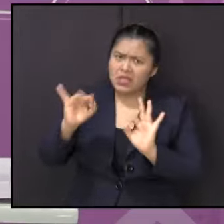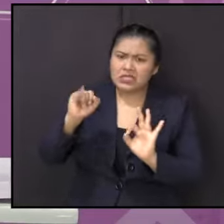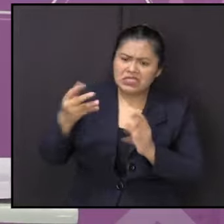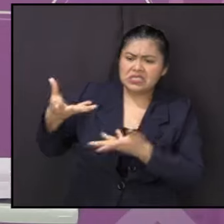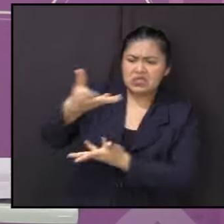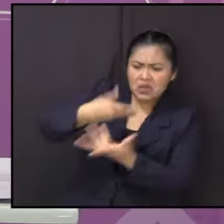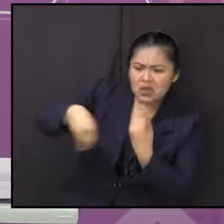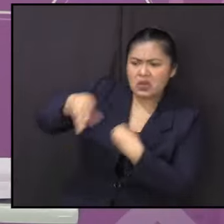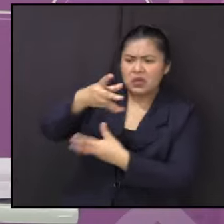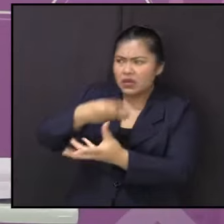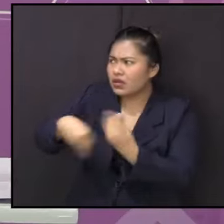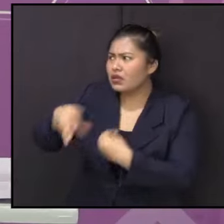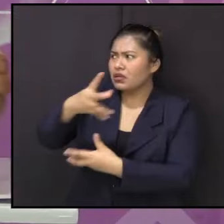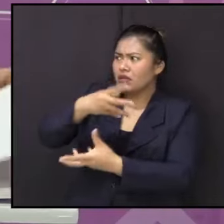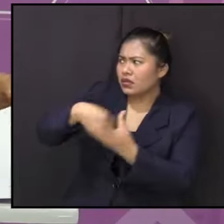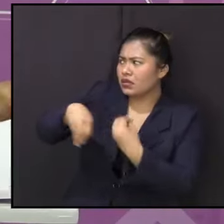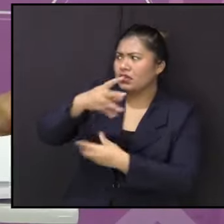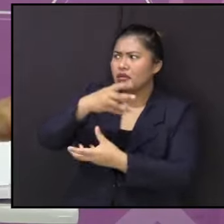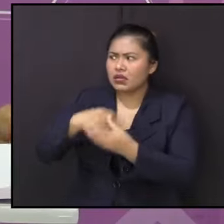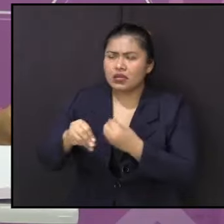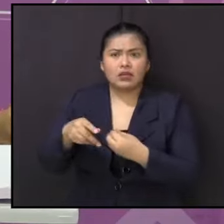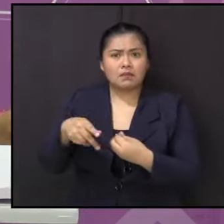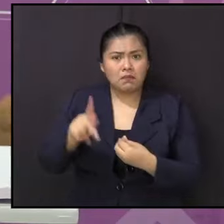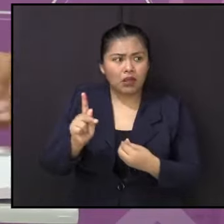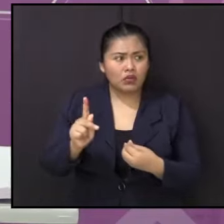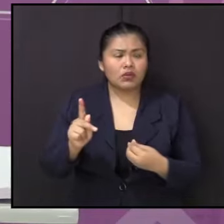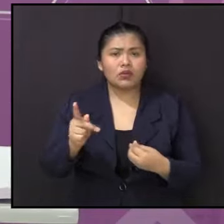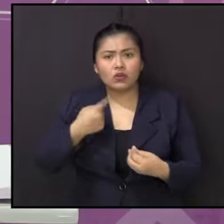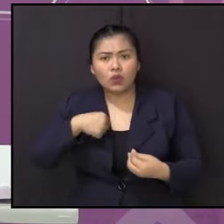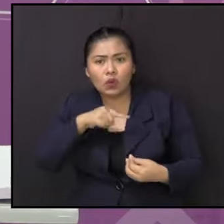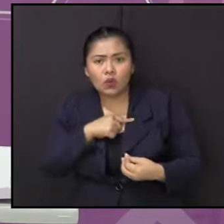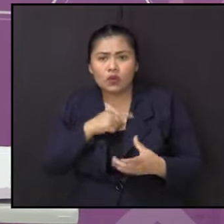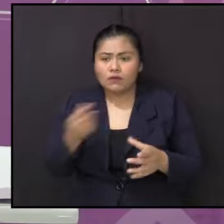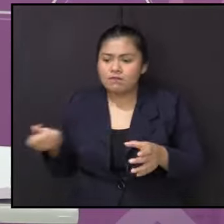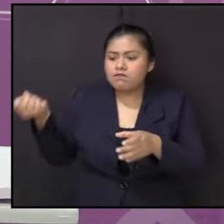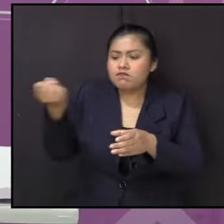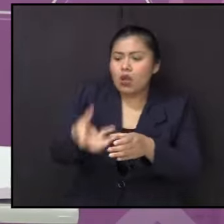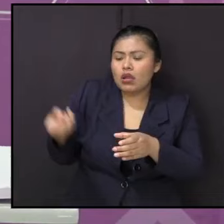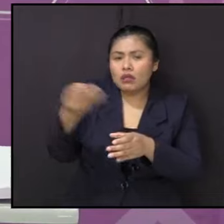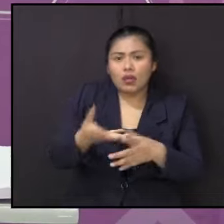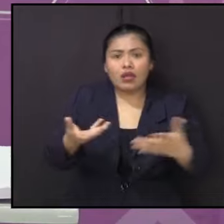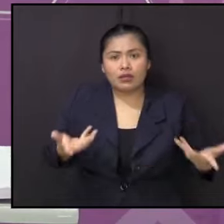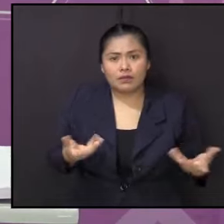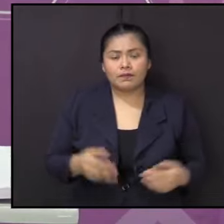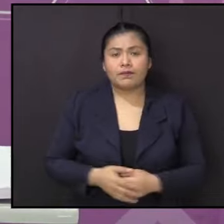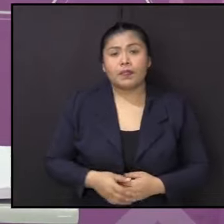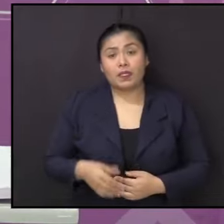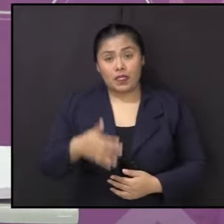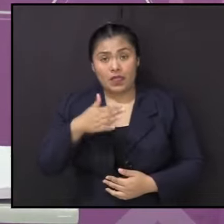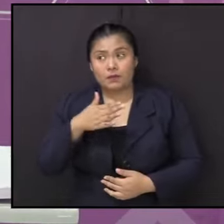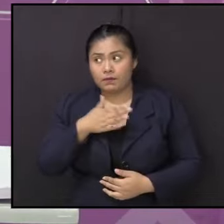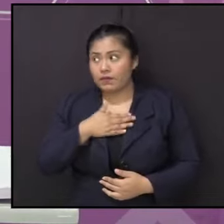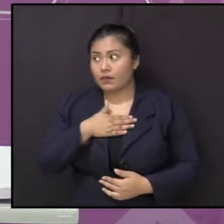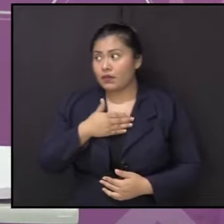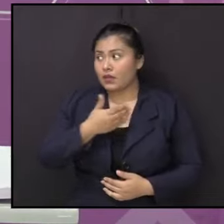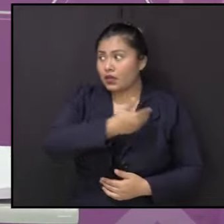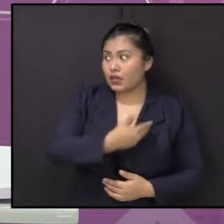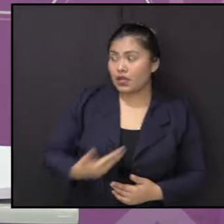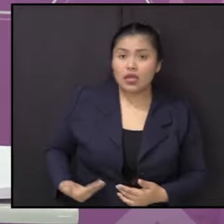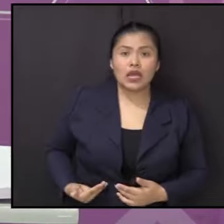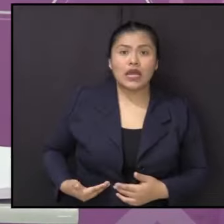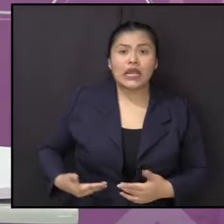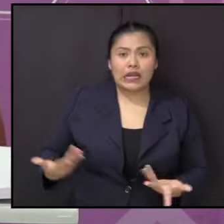ser una corresponsabilidad con la inversión, también con la ciudadanía. Ahora, uno de los ejes que trae nuestra candidata a la gobernatura, la ingeniera Rocío